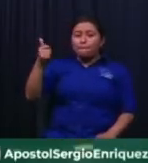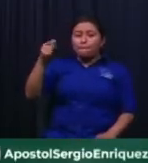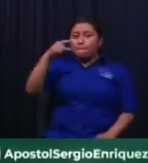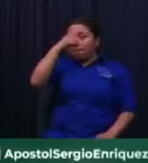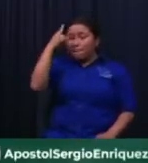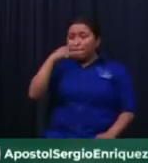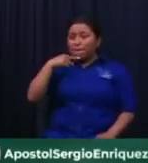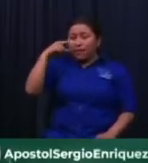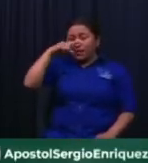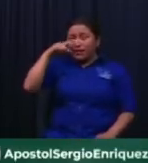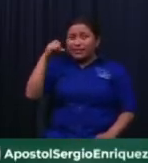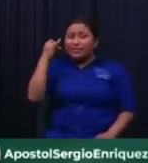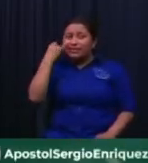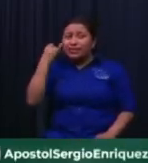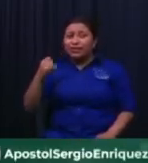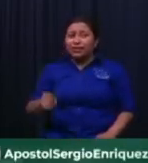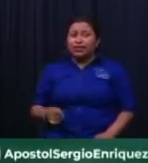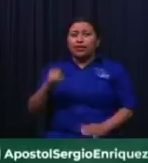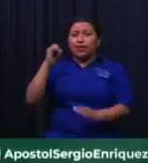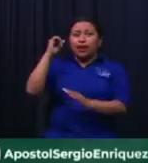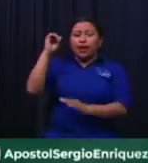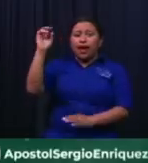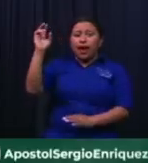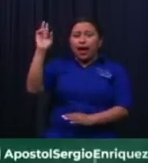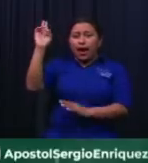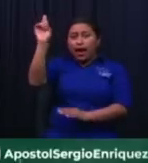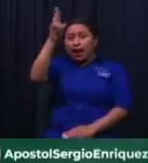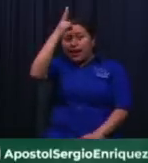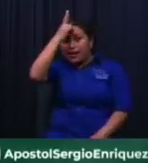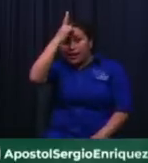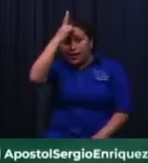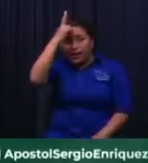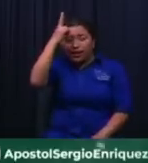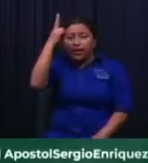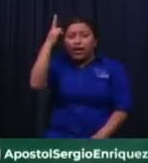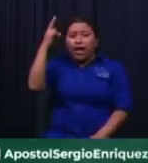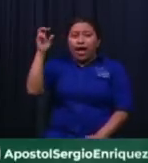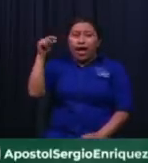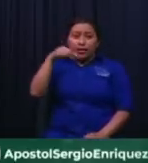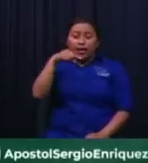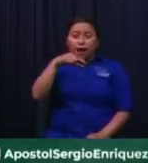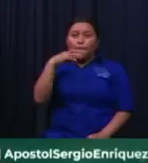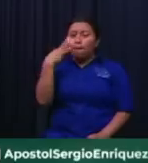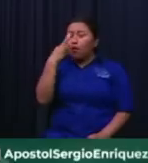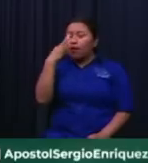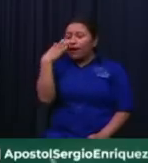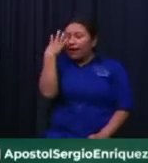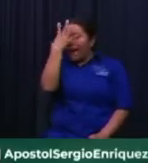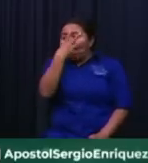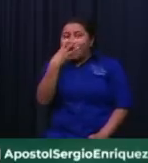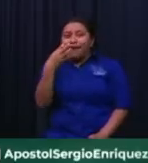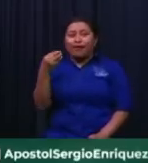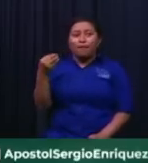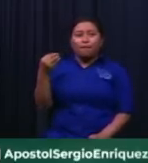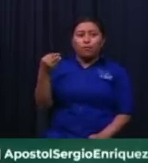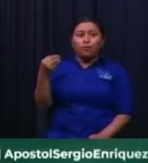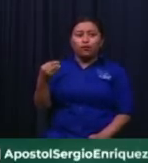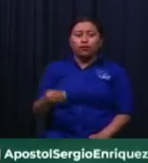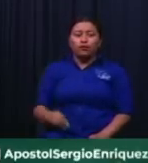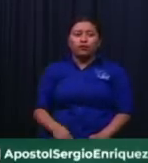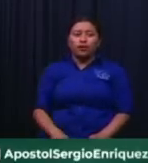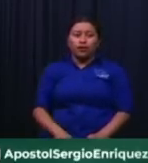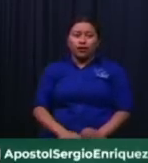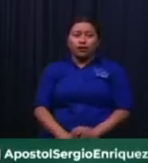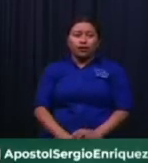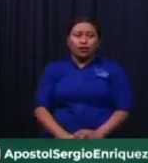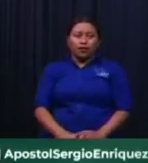mostrar al pueblo y a los príncipes su belleza, porque era muy hermosa. Mire, hermano, para que diga que era hermosa,